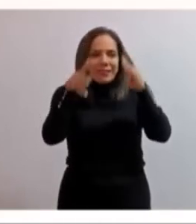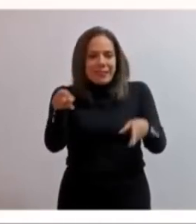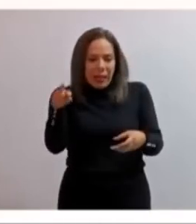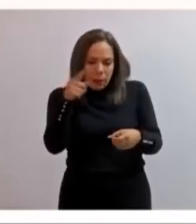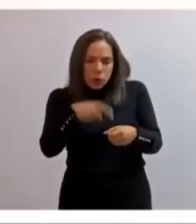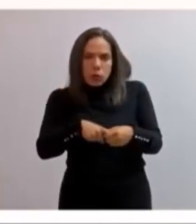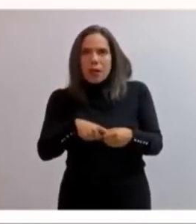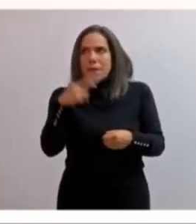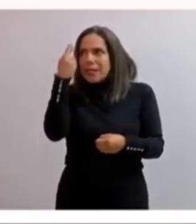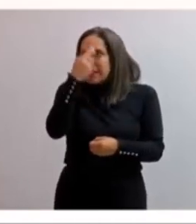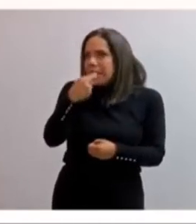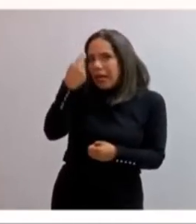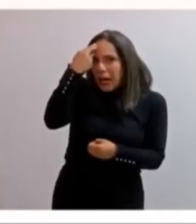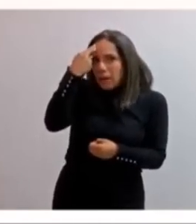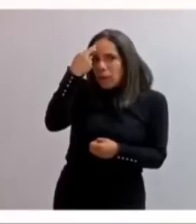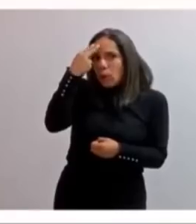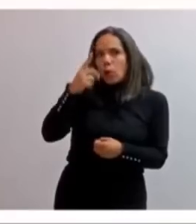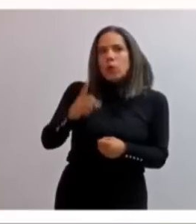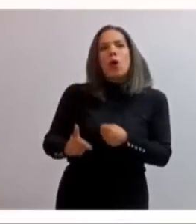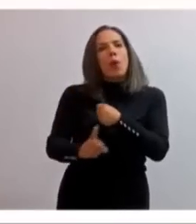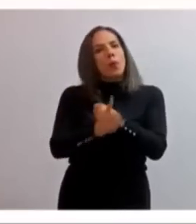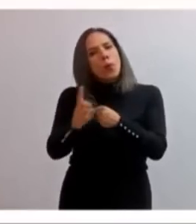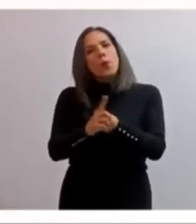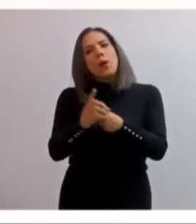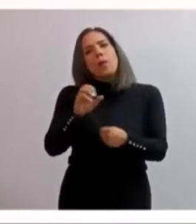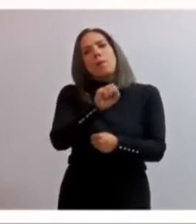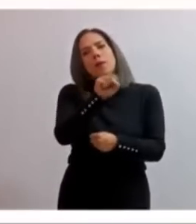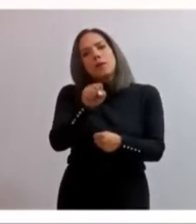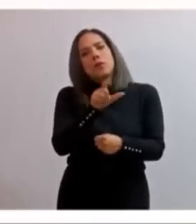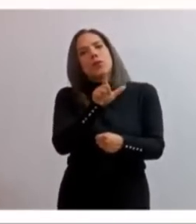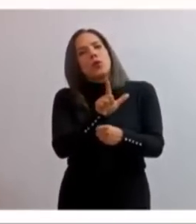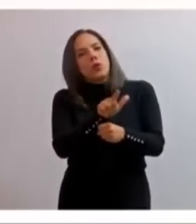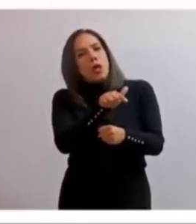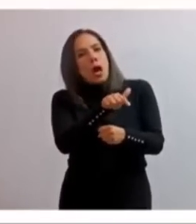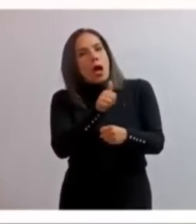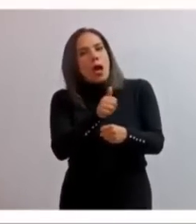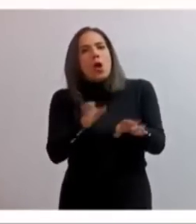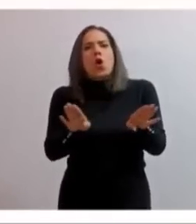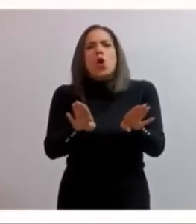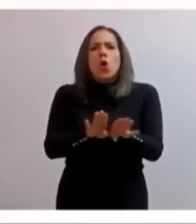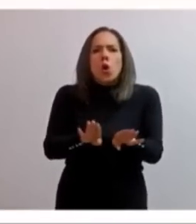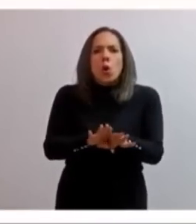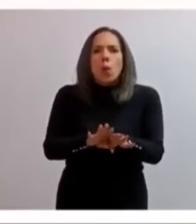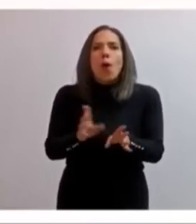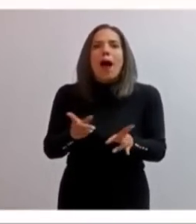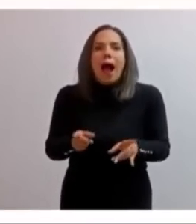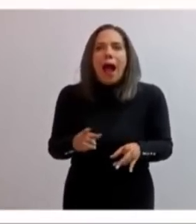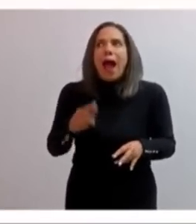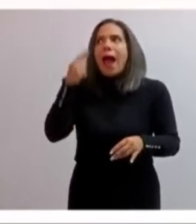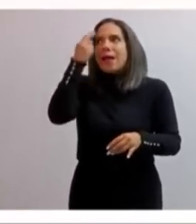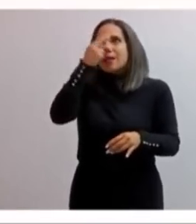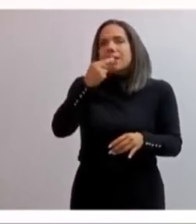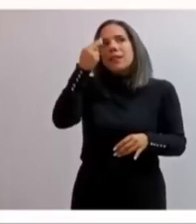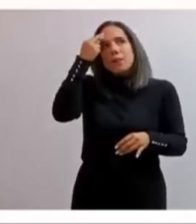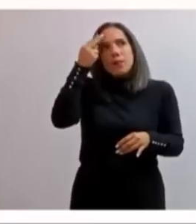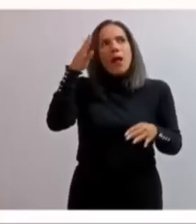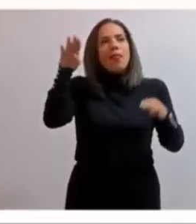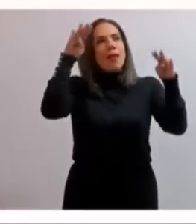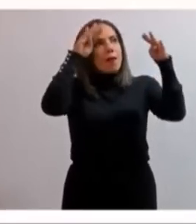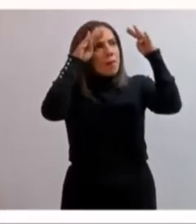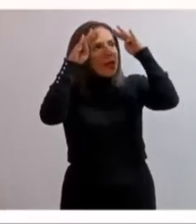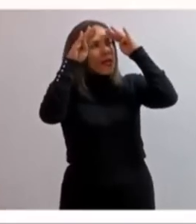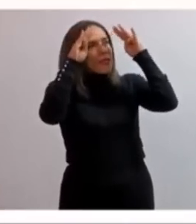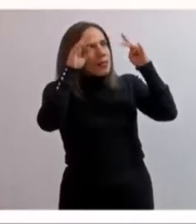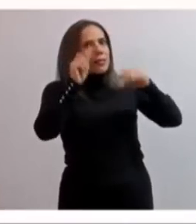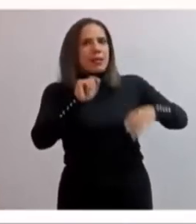es, si queremos formar democráticamente al estudiante, tenemos que ayudarlo a que analice, a que reflexione, a